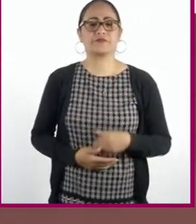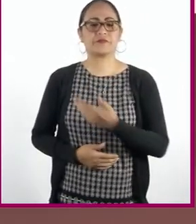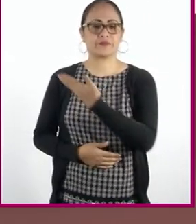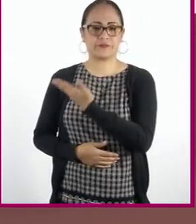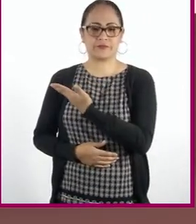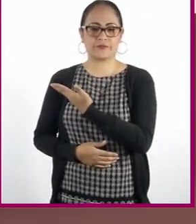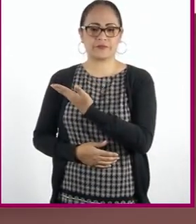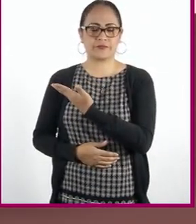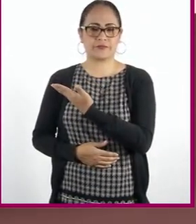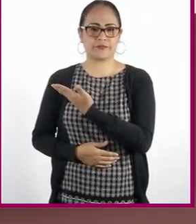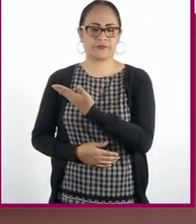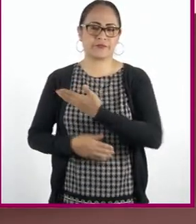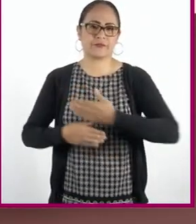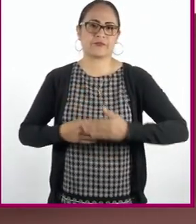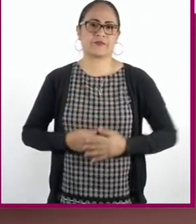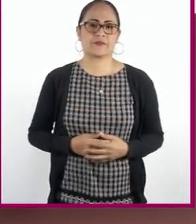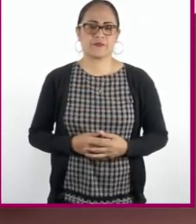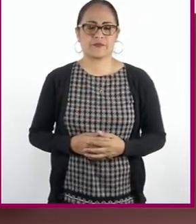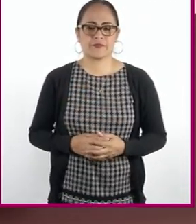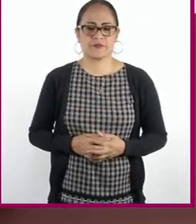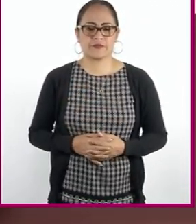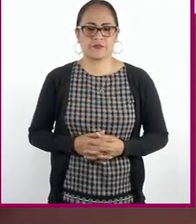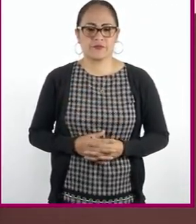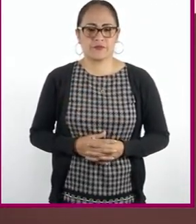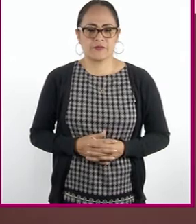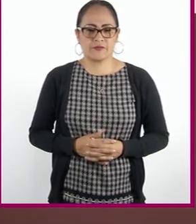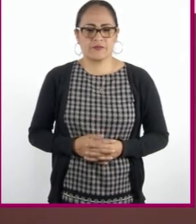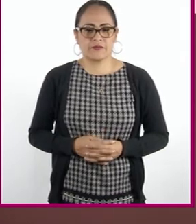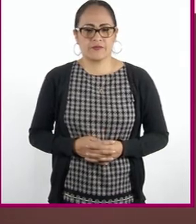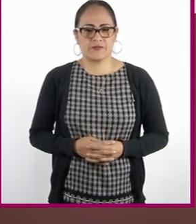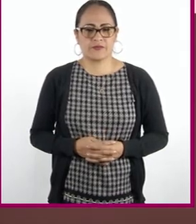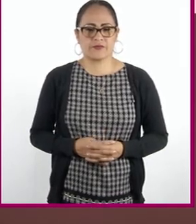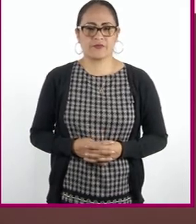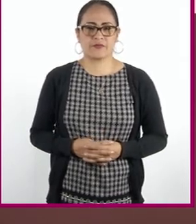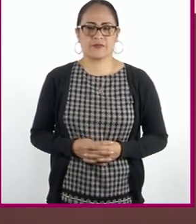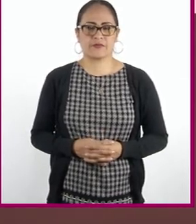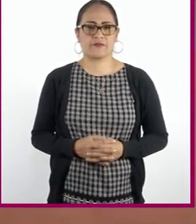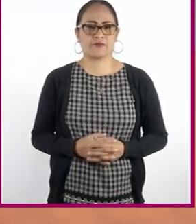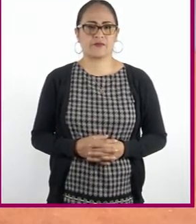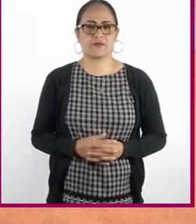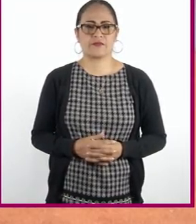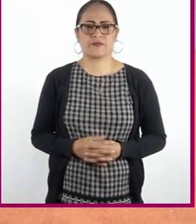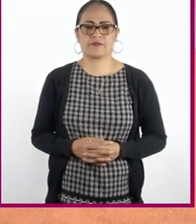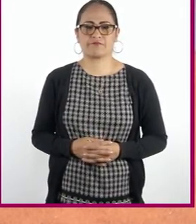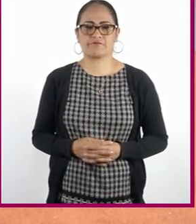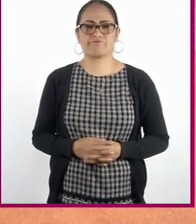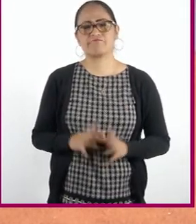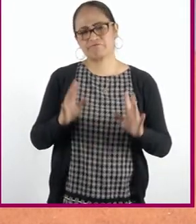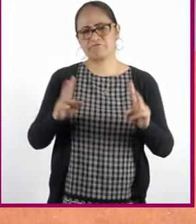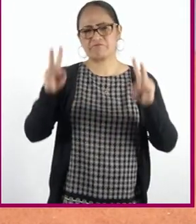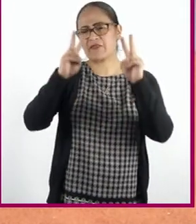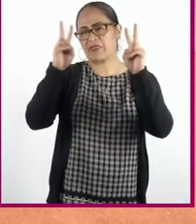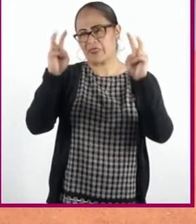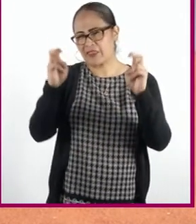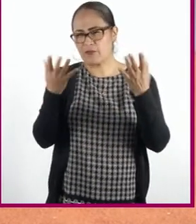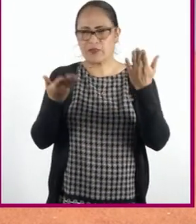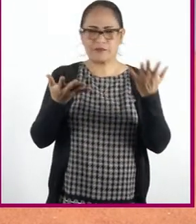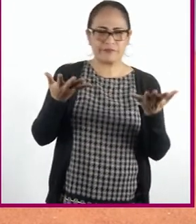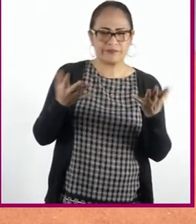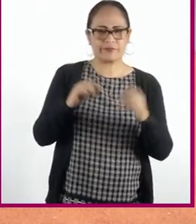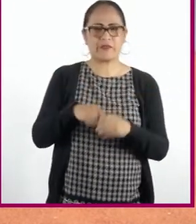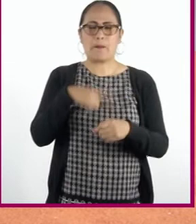lograr garantizar el cumplimiento de los derechos de niñas, niños y jóvenes? Este puede ser un tema medular. La